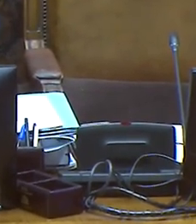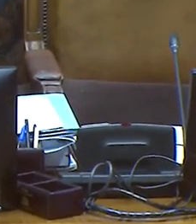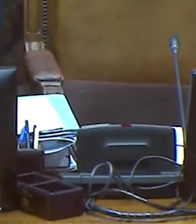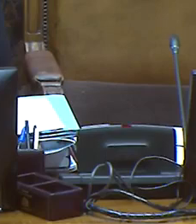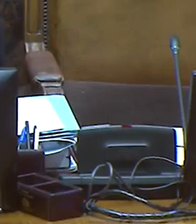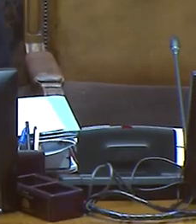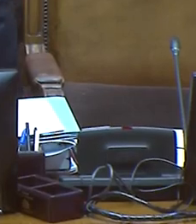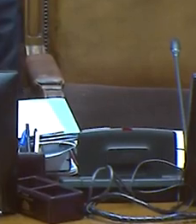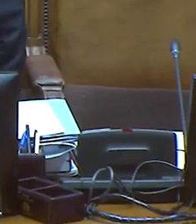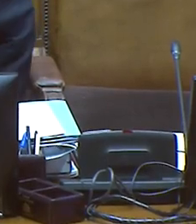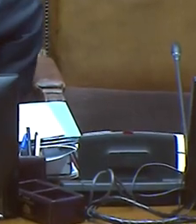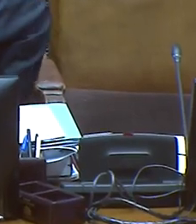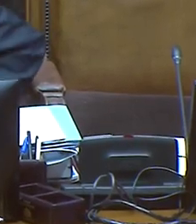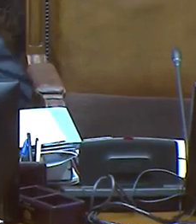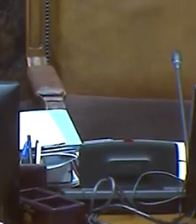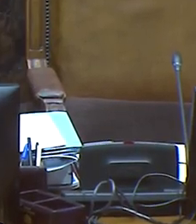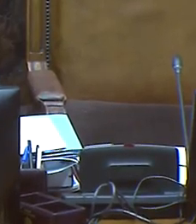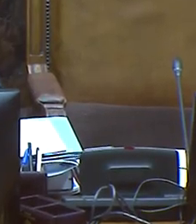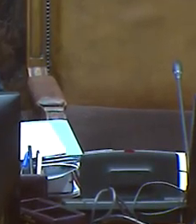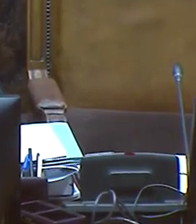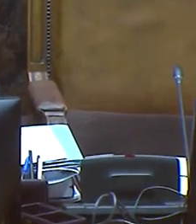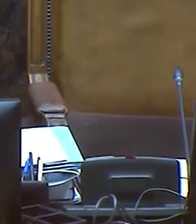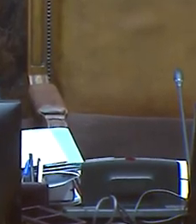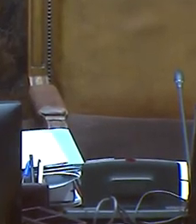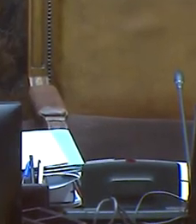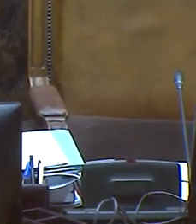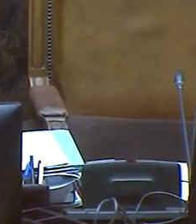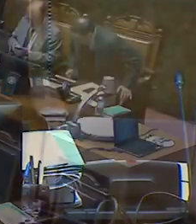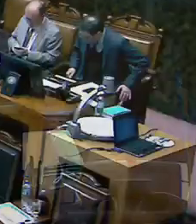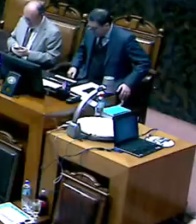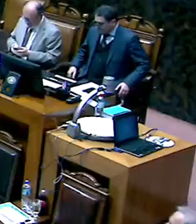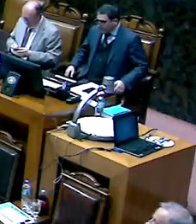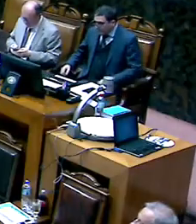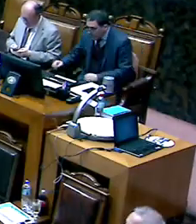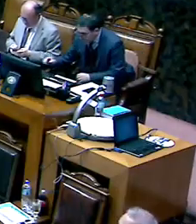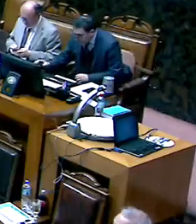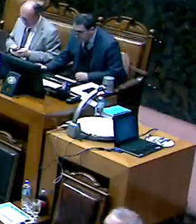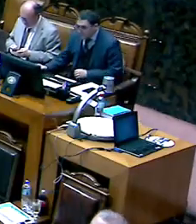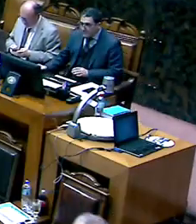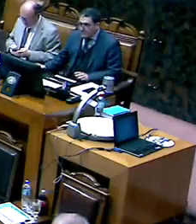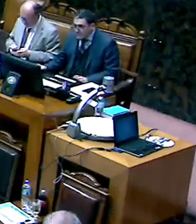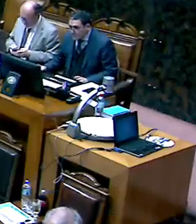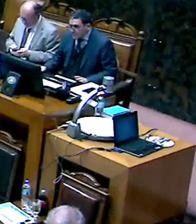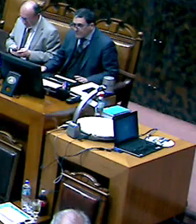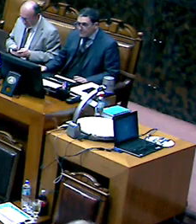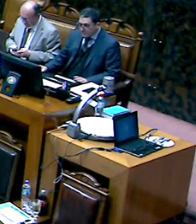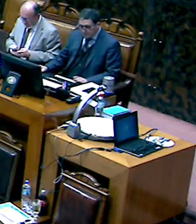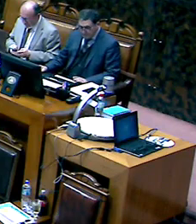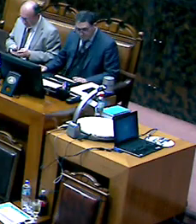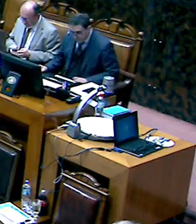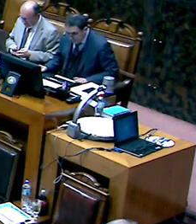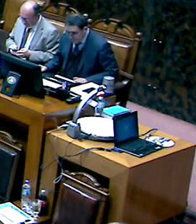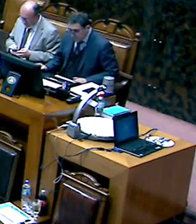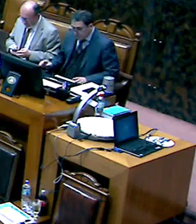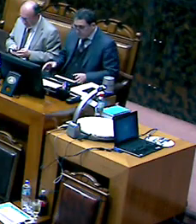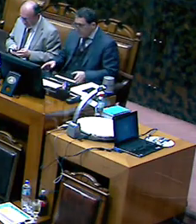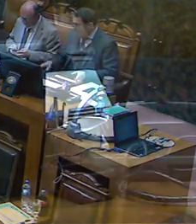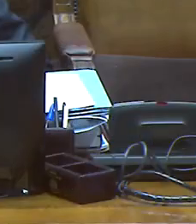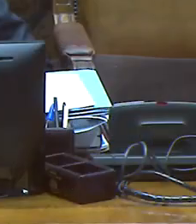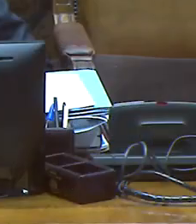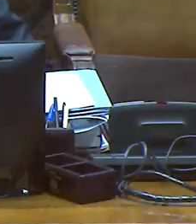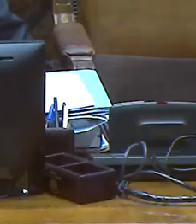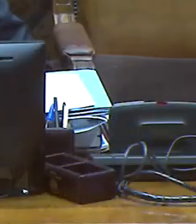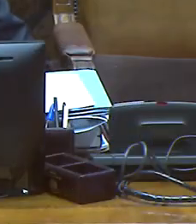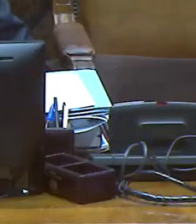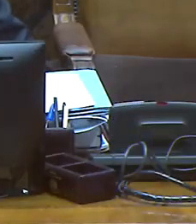el nombre de la patria se abre la sesión quiero primer lugar de saludar la senadora adriana muñoz está al borde que se encuentra